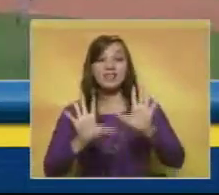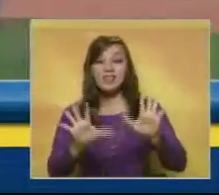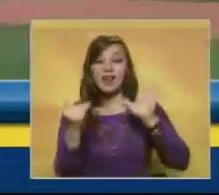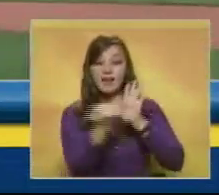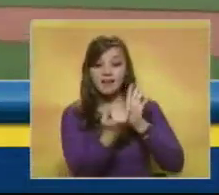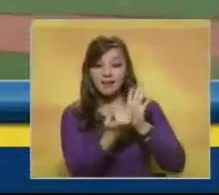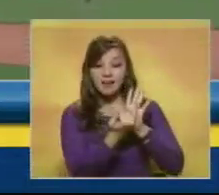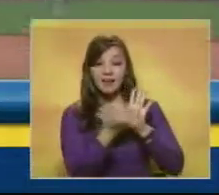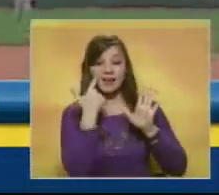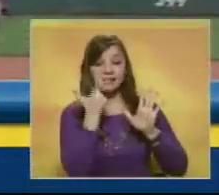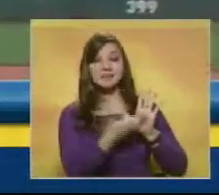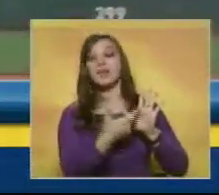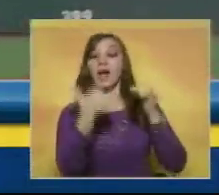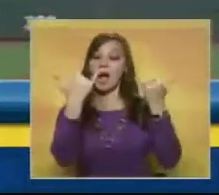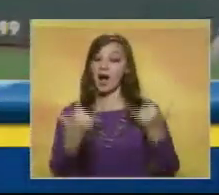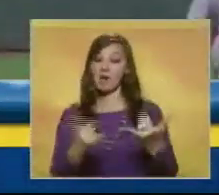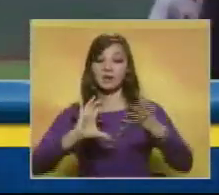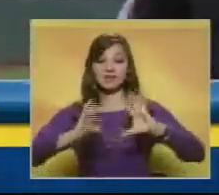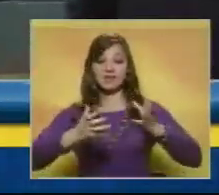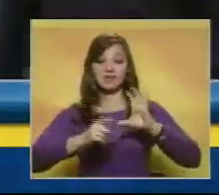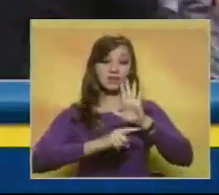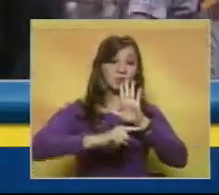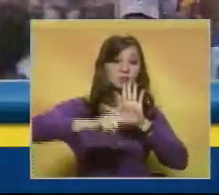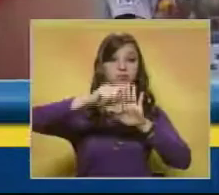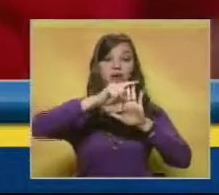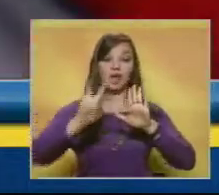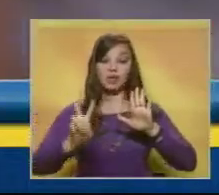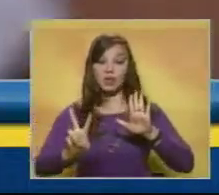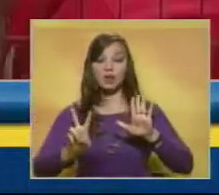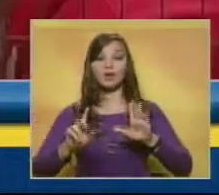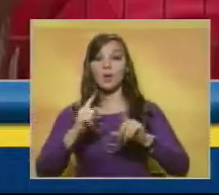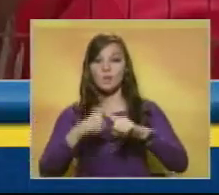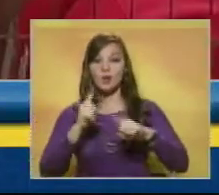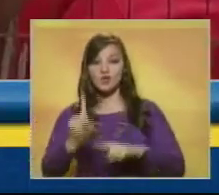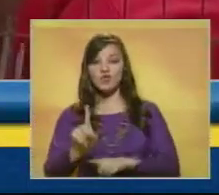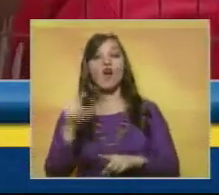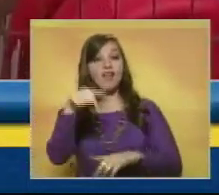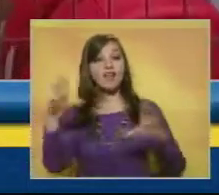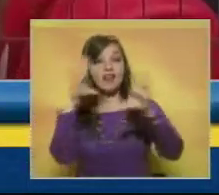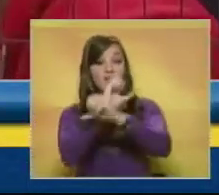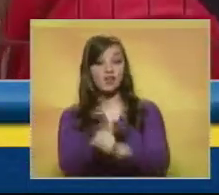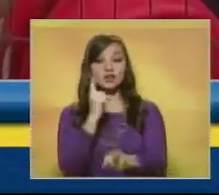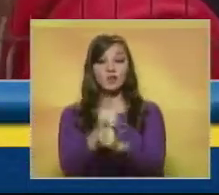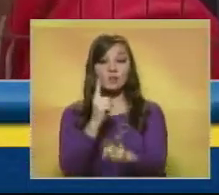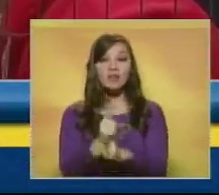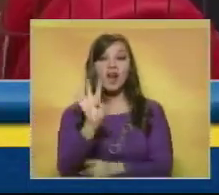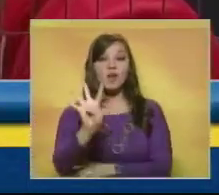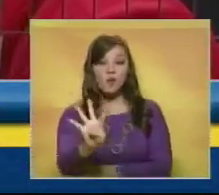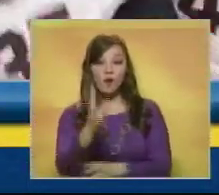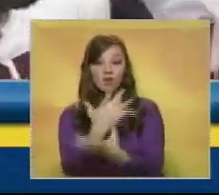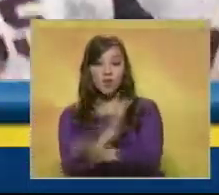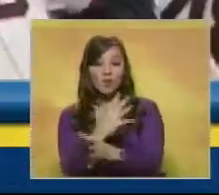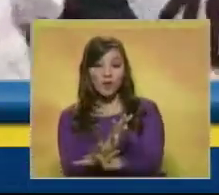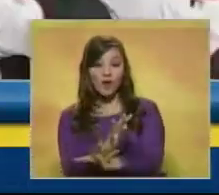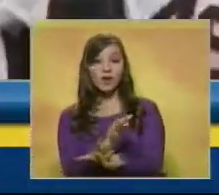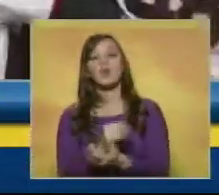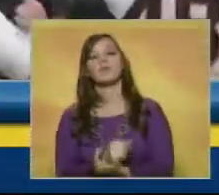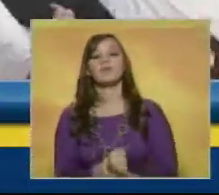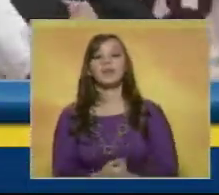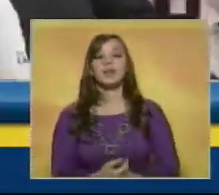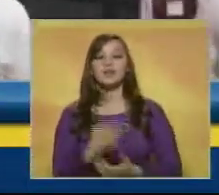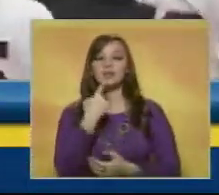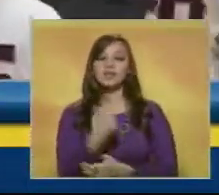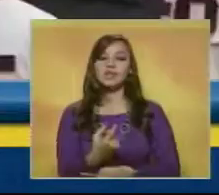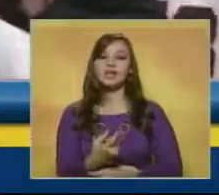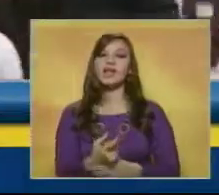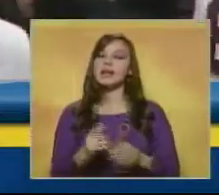equipo de la Bahía pasó a comandar la serie 2-1 y esta noche disputarán el cuarto juego de la serie. Gregor Blanco se fue de 4-0 con 2